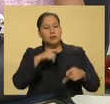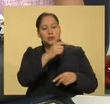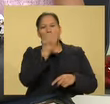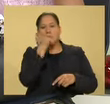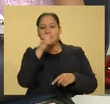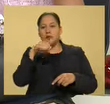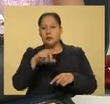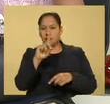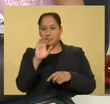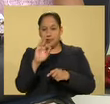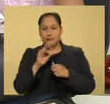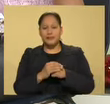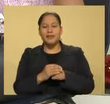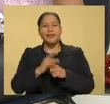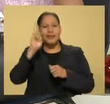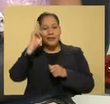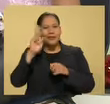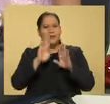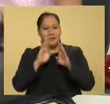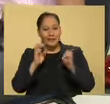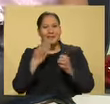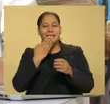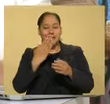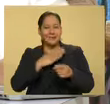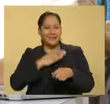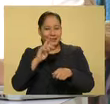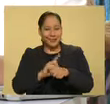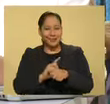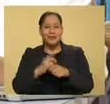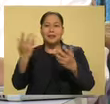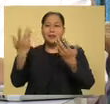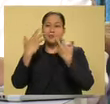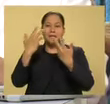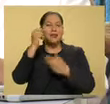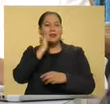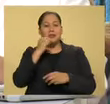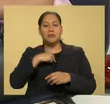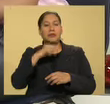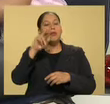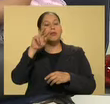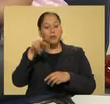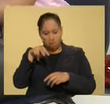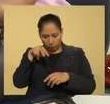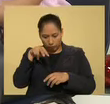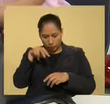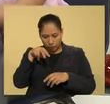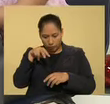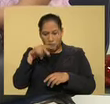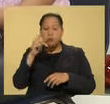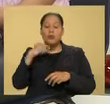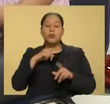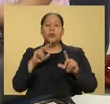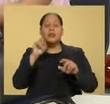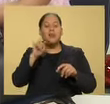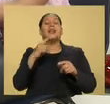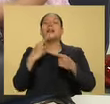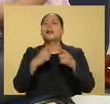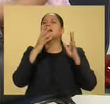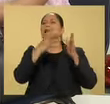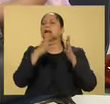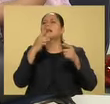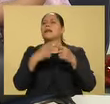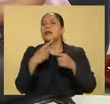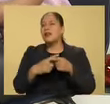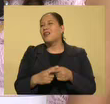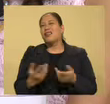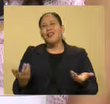DF. Buenos días, mi querida abogada. Hola, ¿cómo estás? Muy bien, Buenos ¿usted? días. Me regañan porque dicen que siempre estoy viendo para abajo, pero estoy aquí ¿Quién te preparada. regaña, Frente, abogada? hombros, Ay,